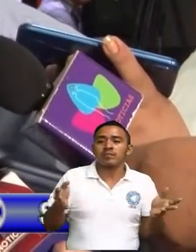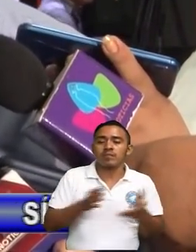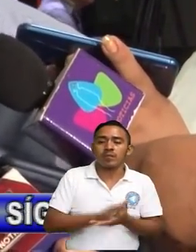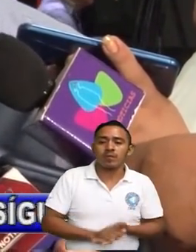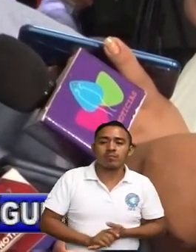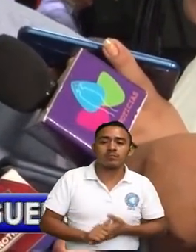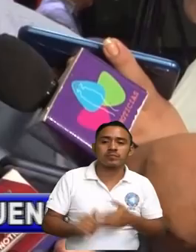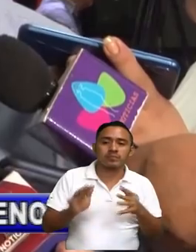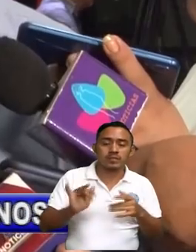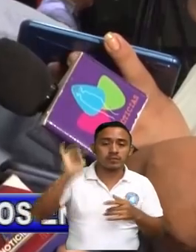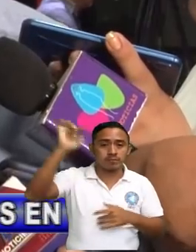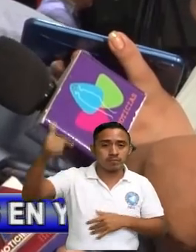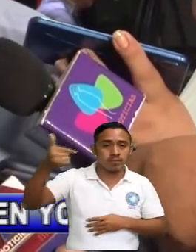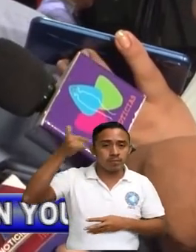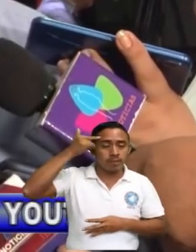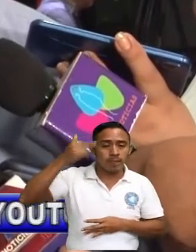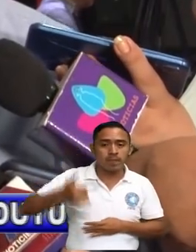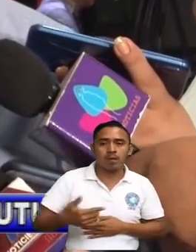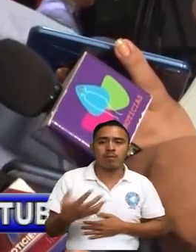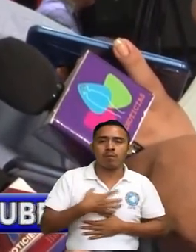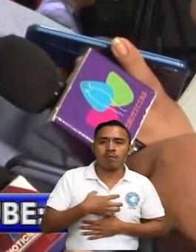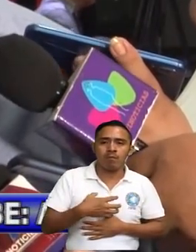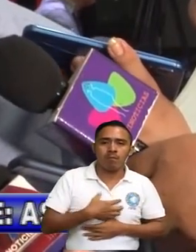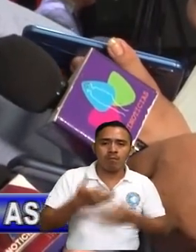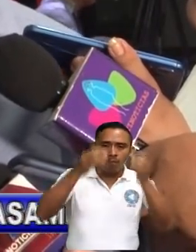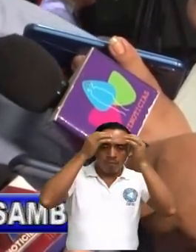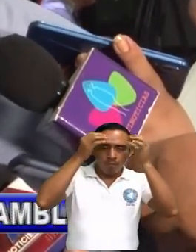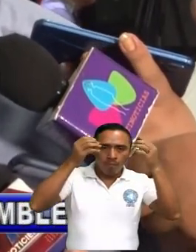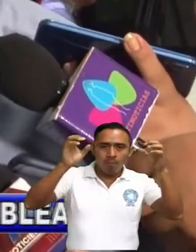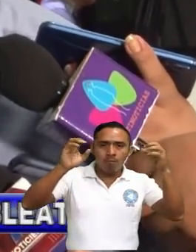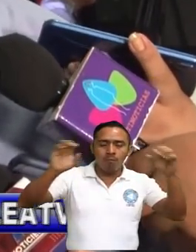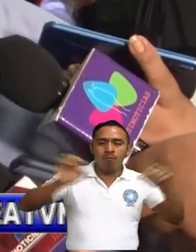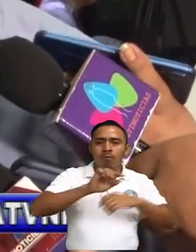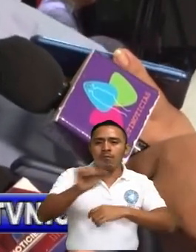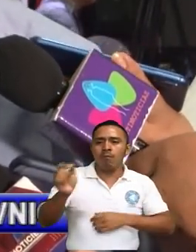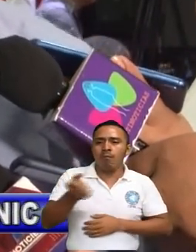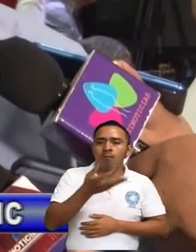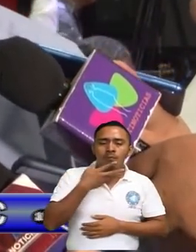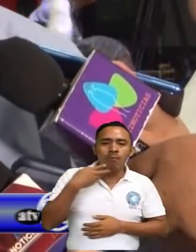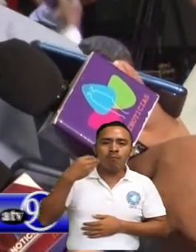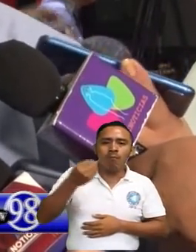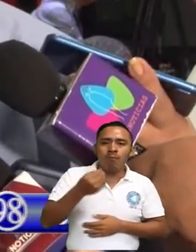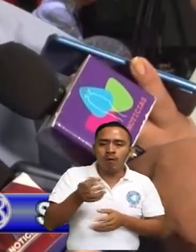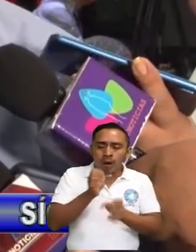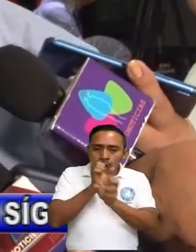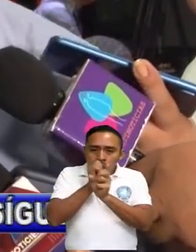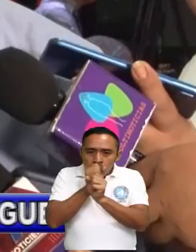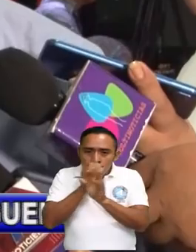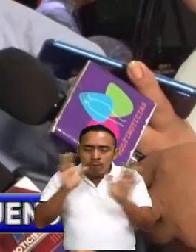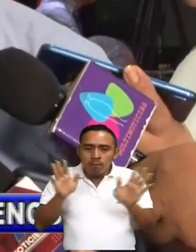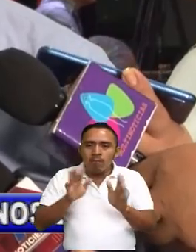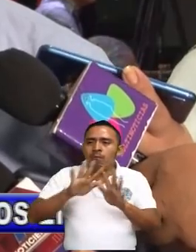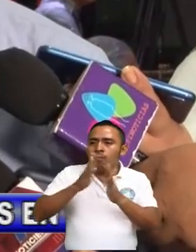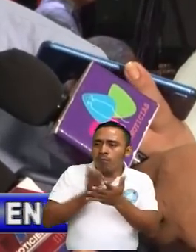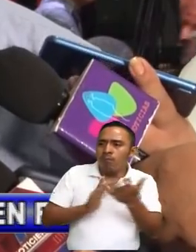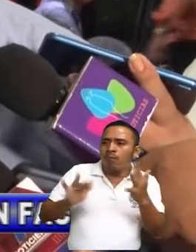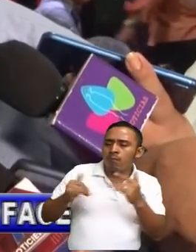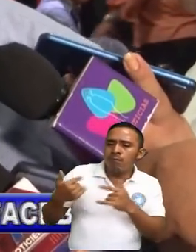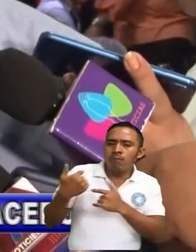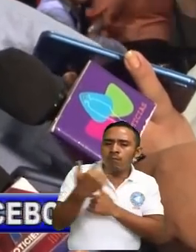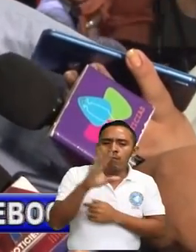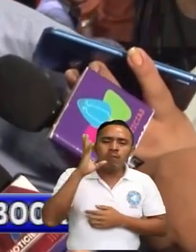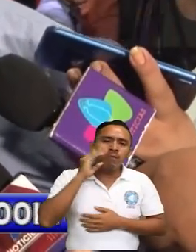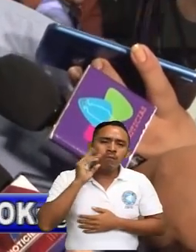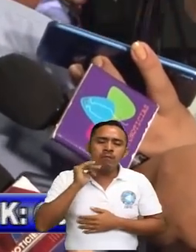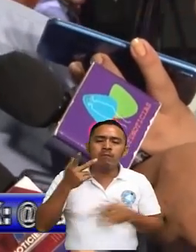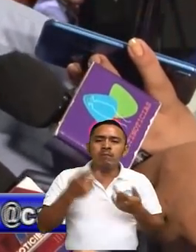damos como gobierno a la parte cultural. Todos estos jóvenes, muchos de ellos estaban ocultos, ¿verdad? Unos ya han tenido alguna experiencia,